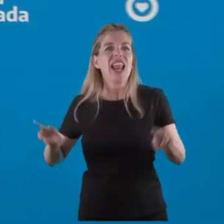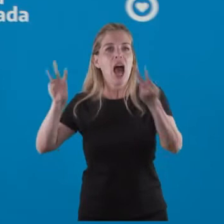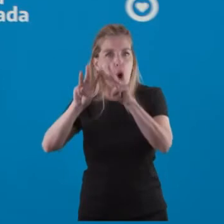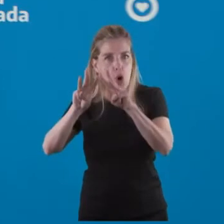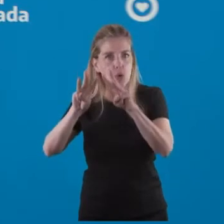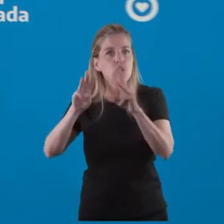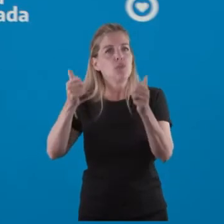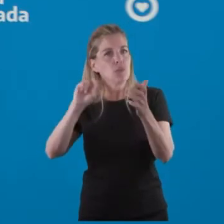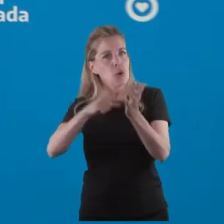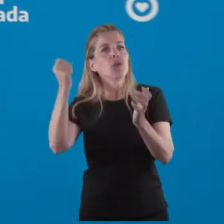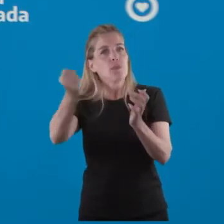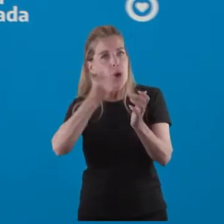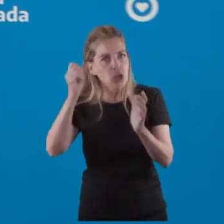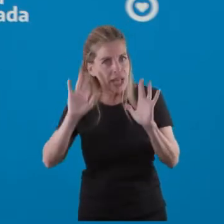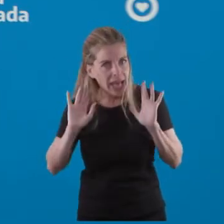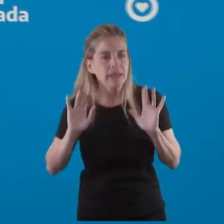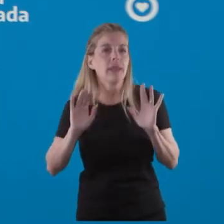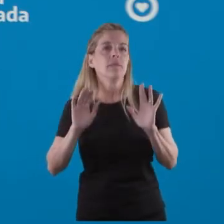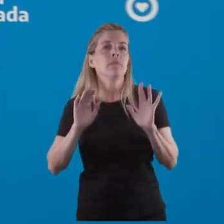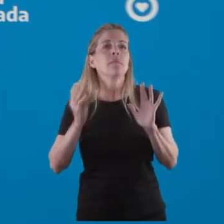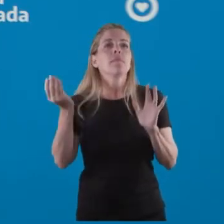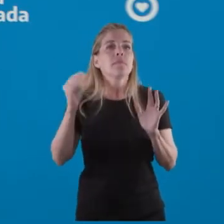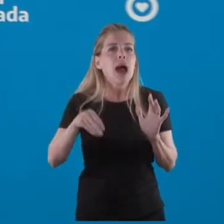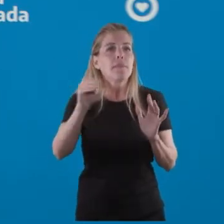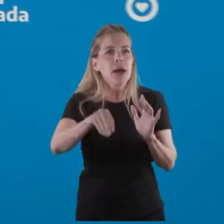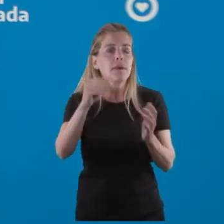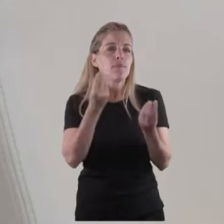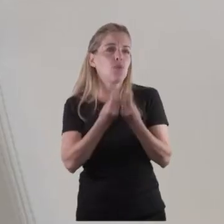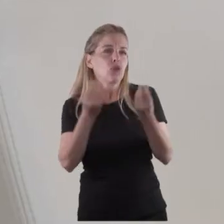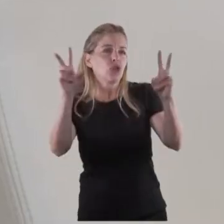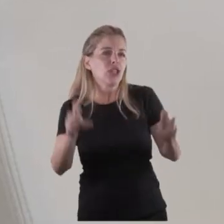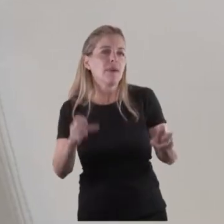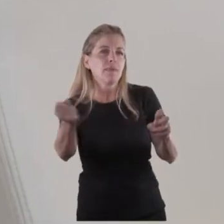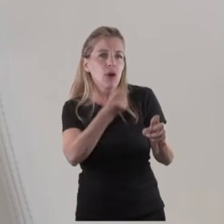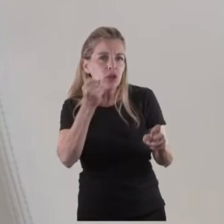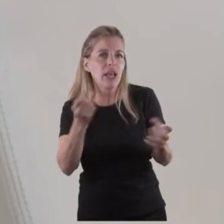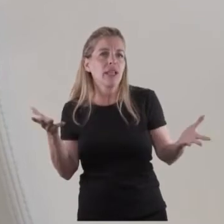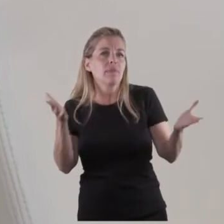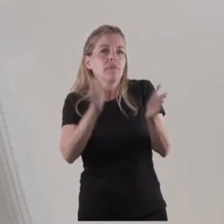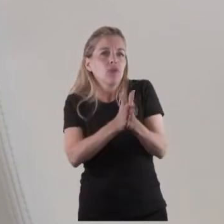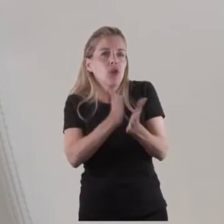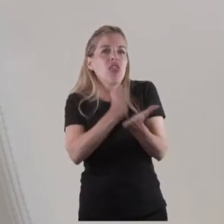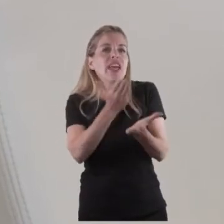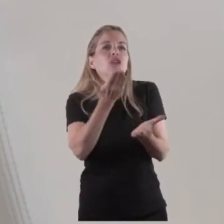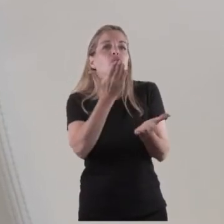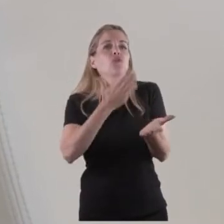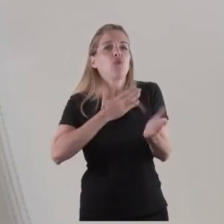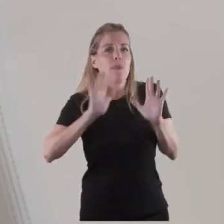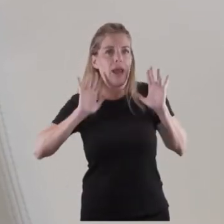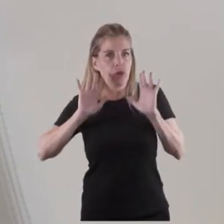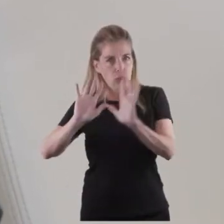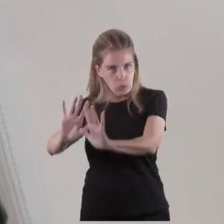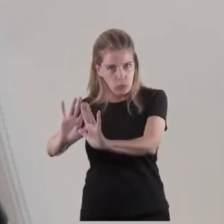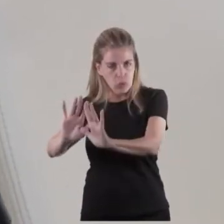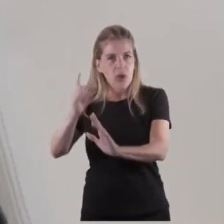entonces más todo el contraste que tiene la argentina en materia de derechos humanos como logra valga la redundancia contrastar todo eso